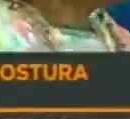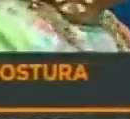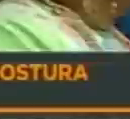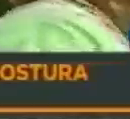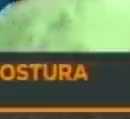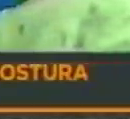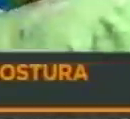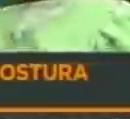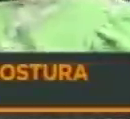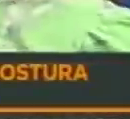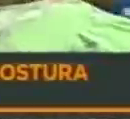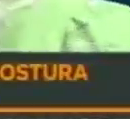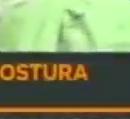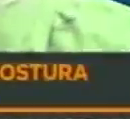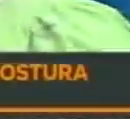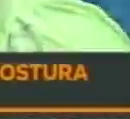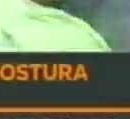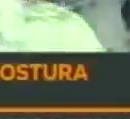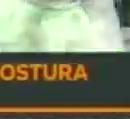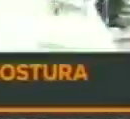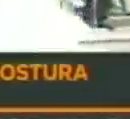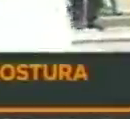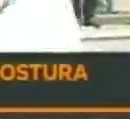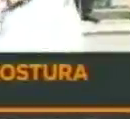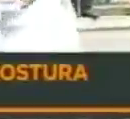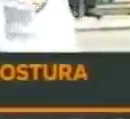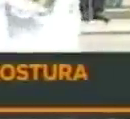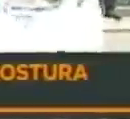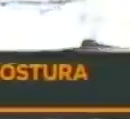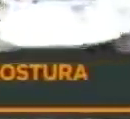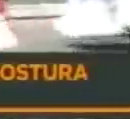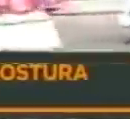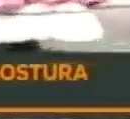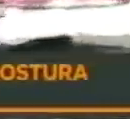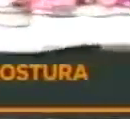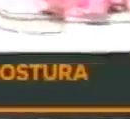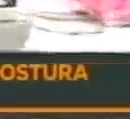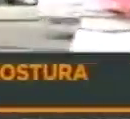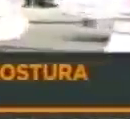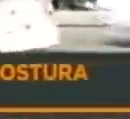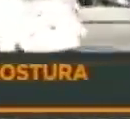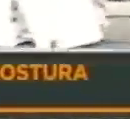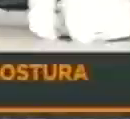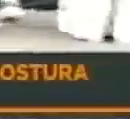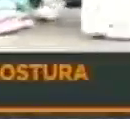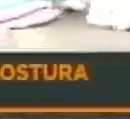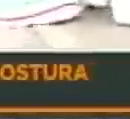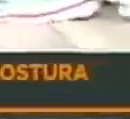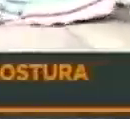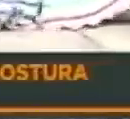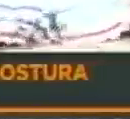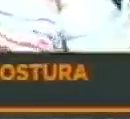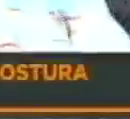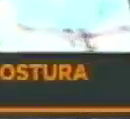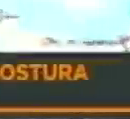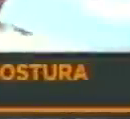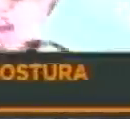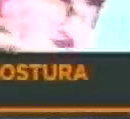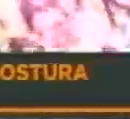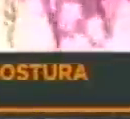con iván de intervención para este momento cuando se instaló el congreso de angostura